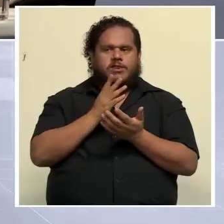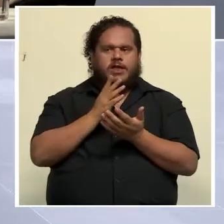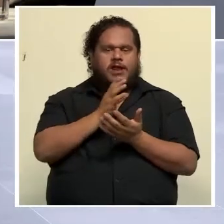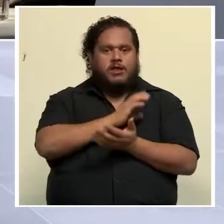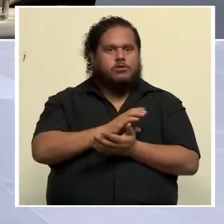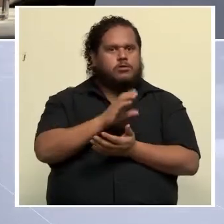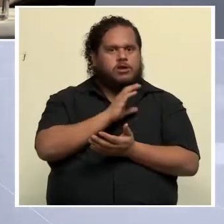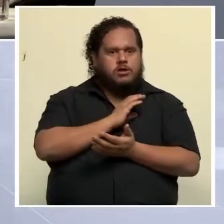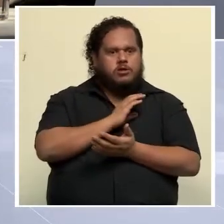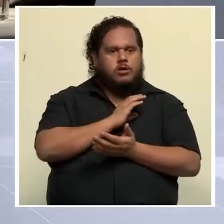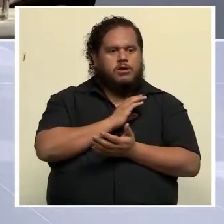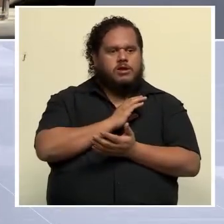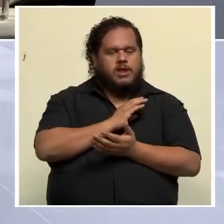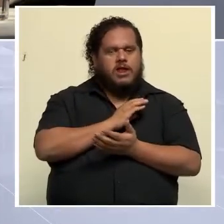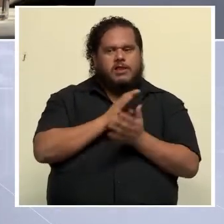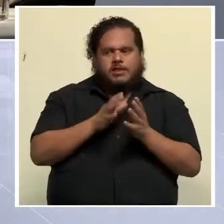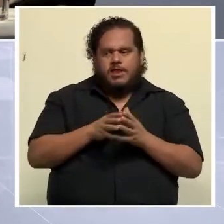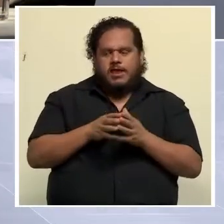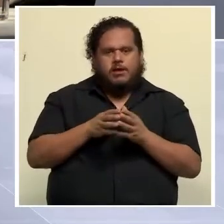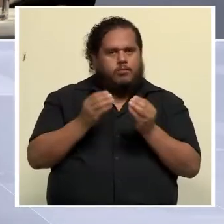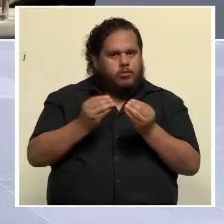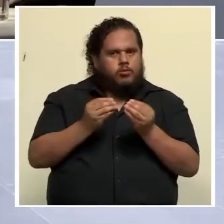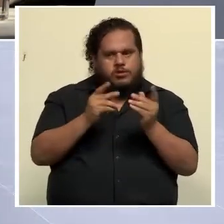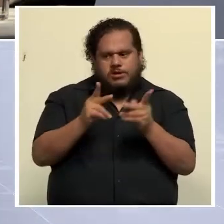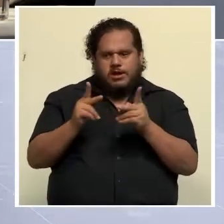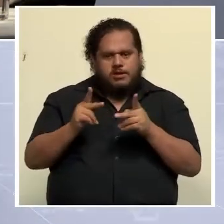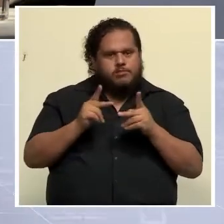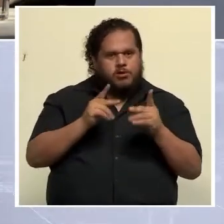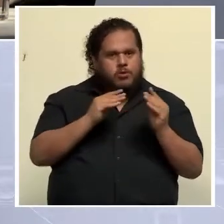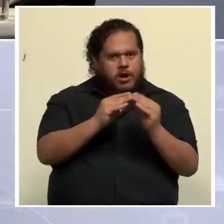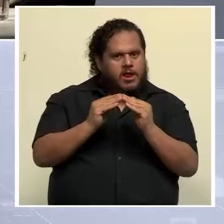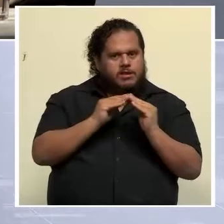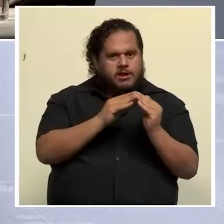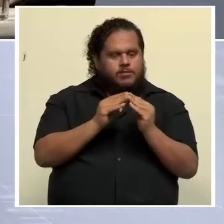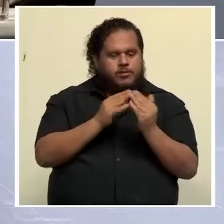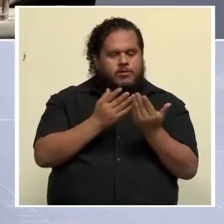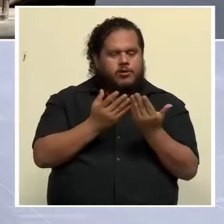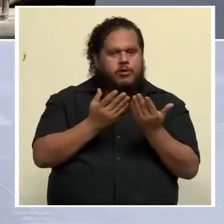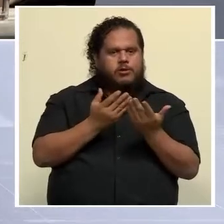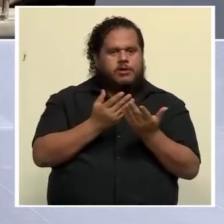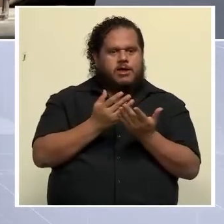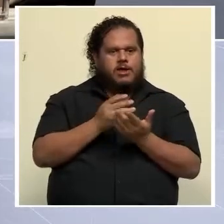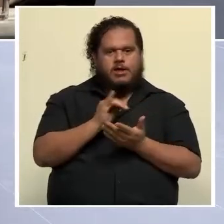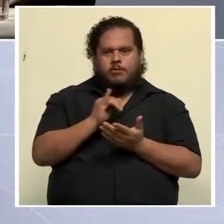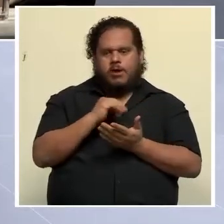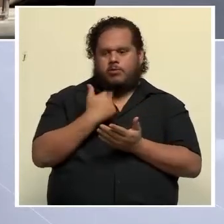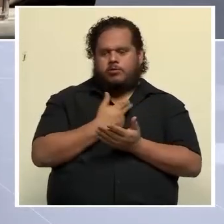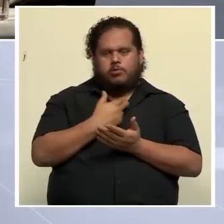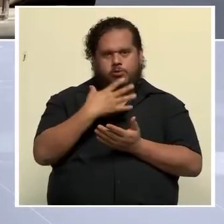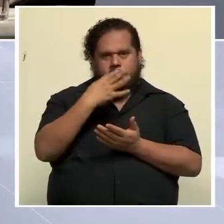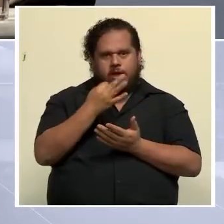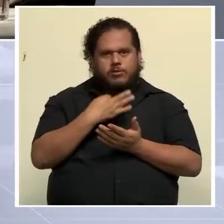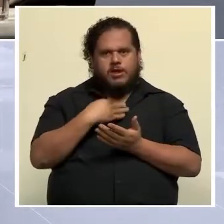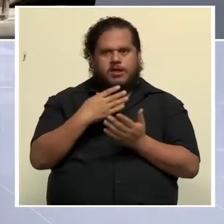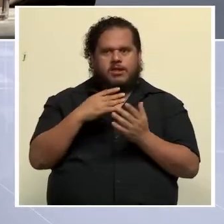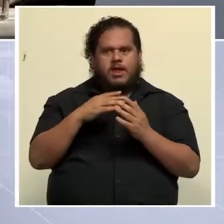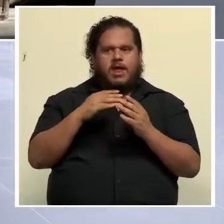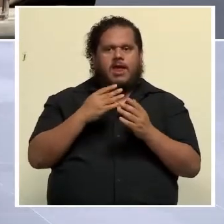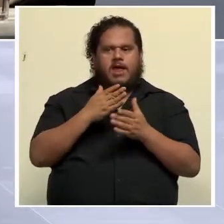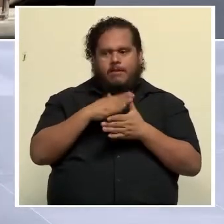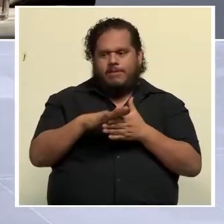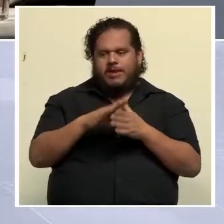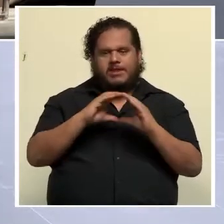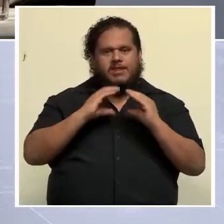de una gran parte de la población que se considera, como la mayoría nos consideramos, parte de la clase media de este